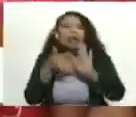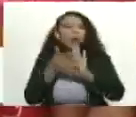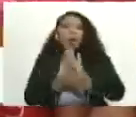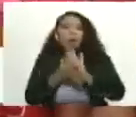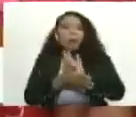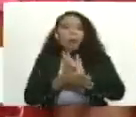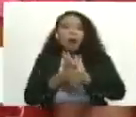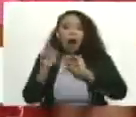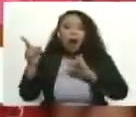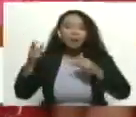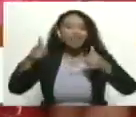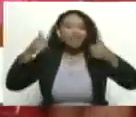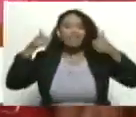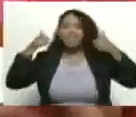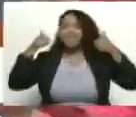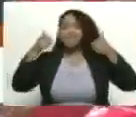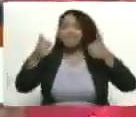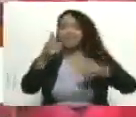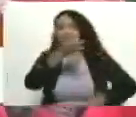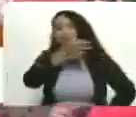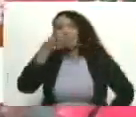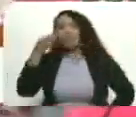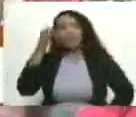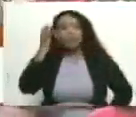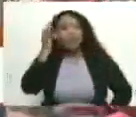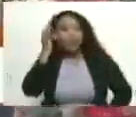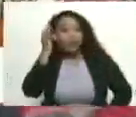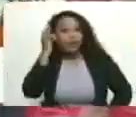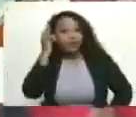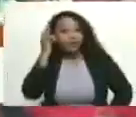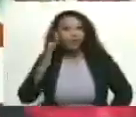Son extraordinarias las mujeres.